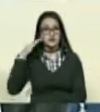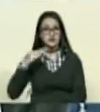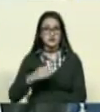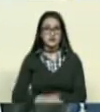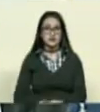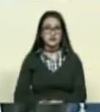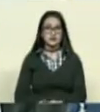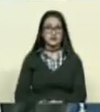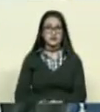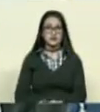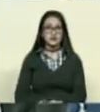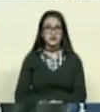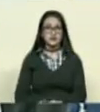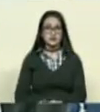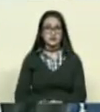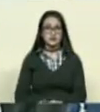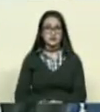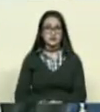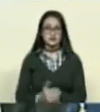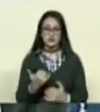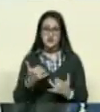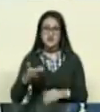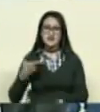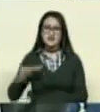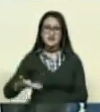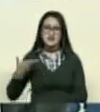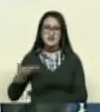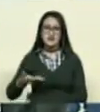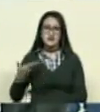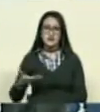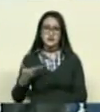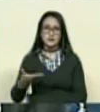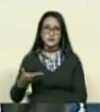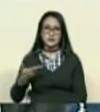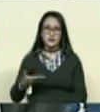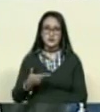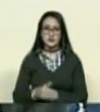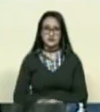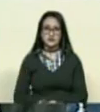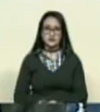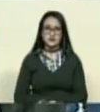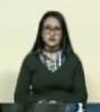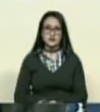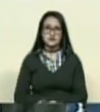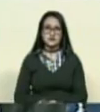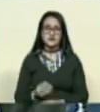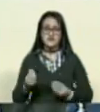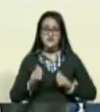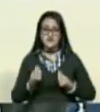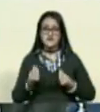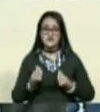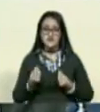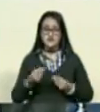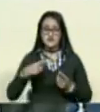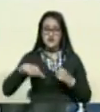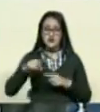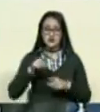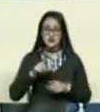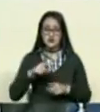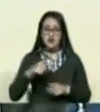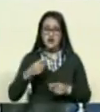de Medicina, y este acto es muy importante para la vida de la Fuerza Armada Nacional